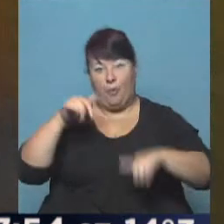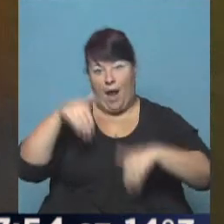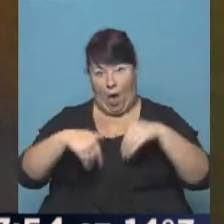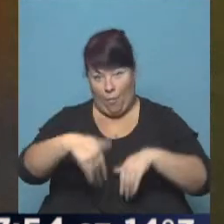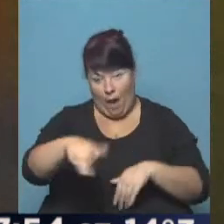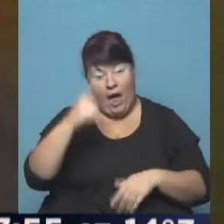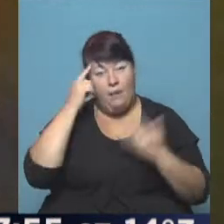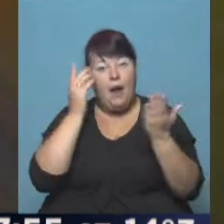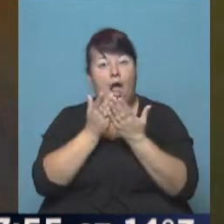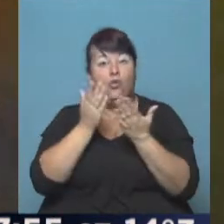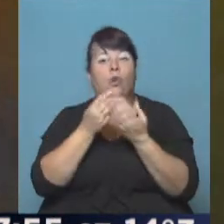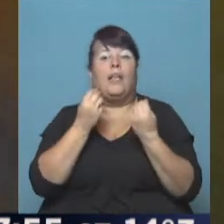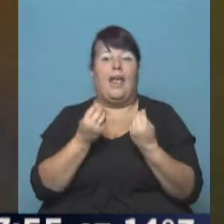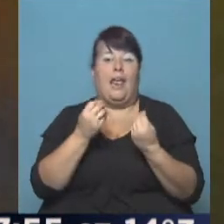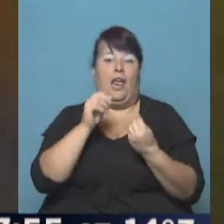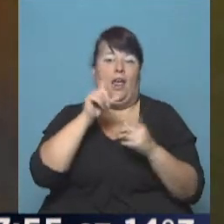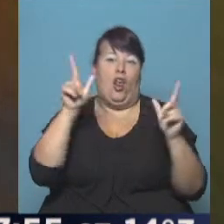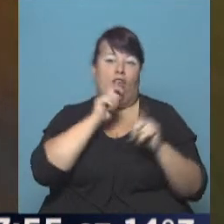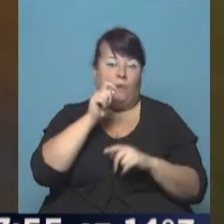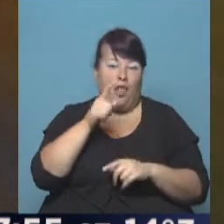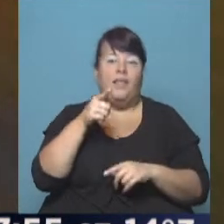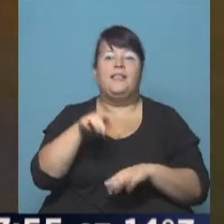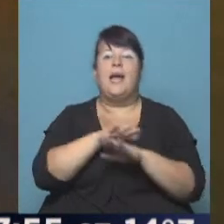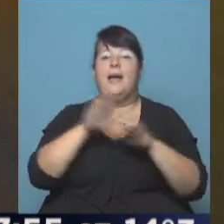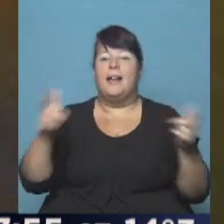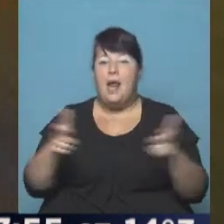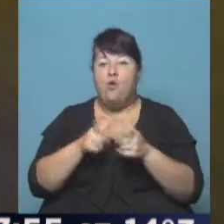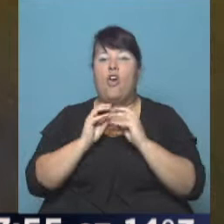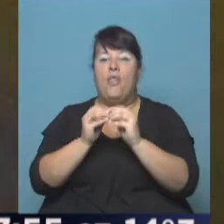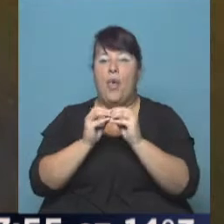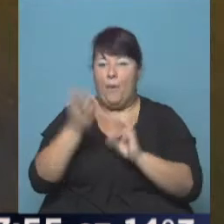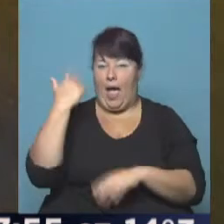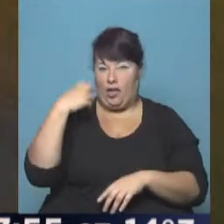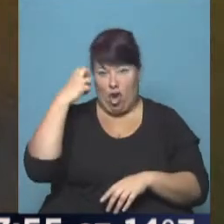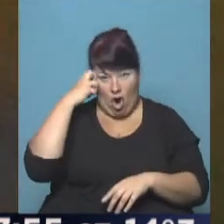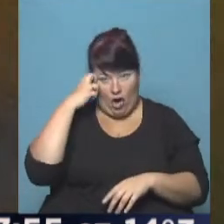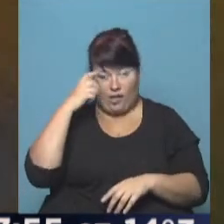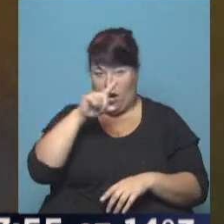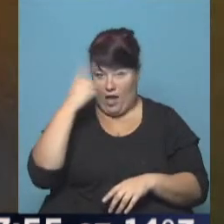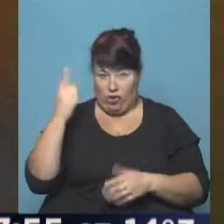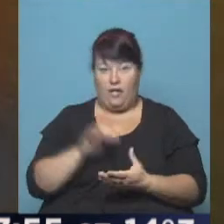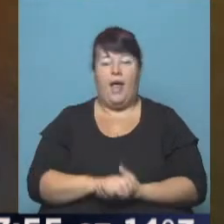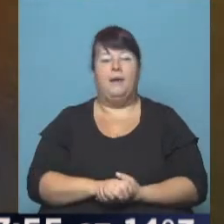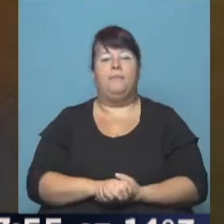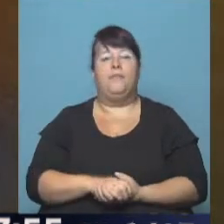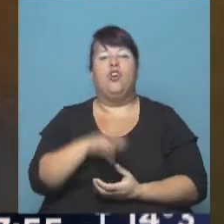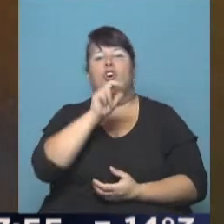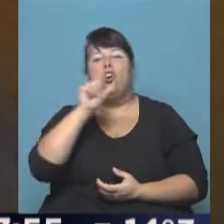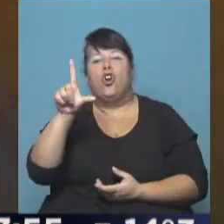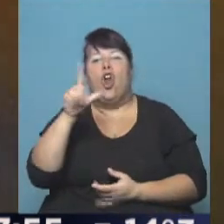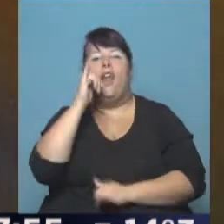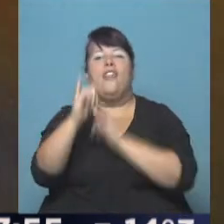tiempos de analizar el rol de los medios. Fue la mesa de debate que se dio en el Congreso Nacional. El rol de